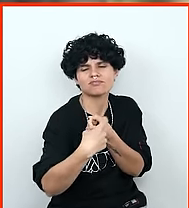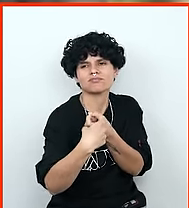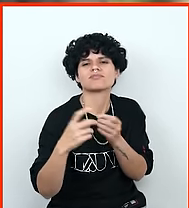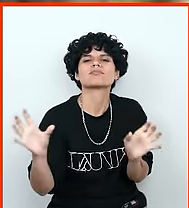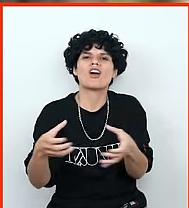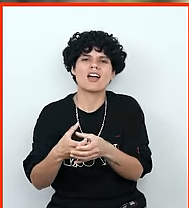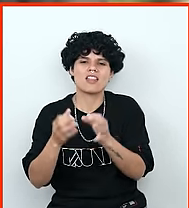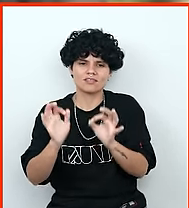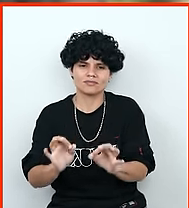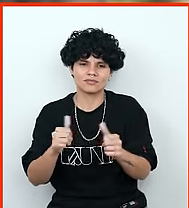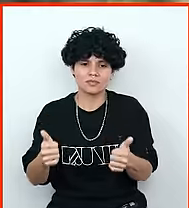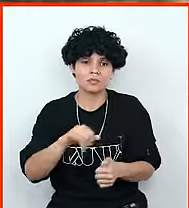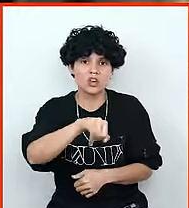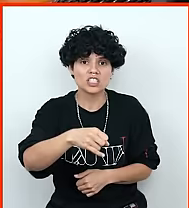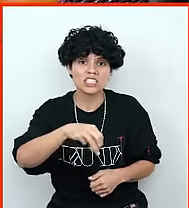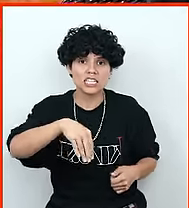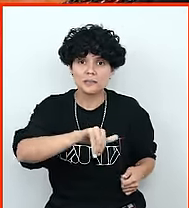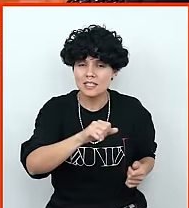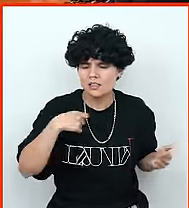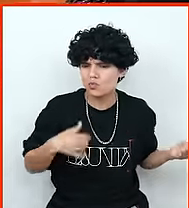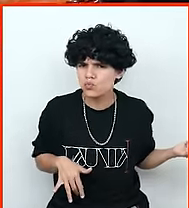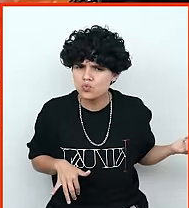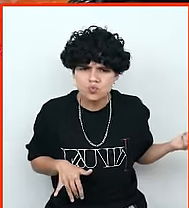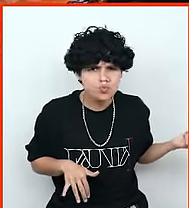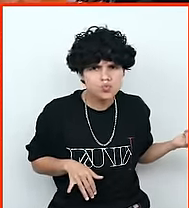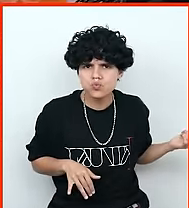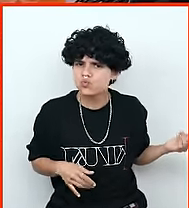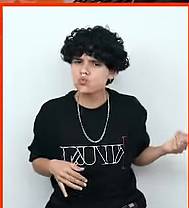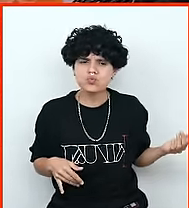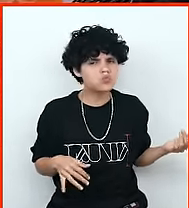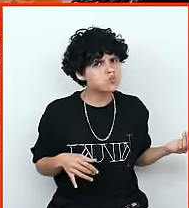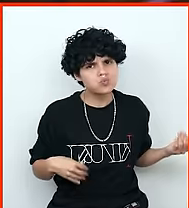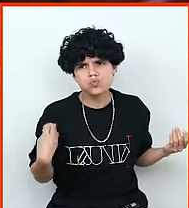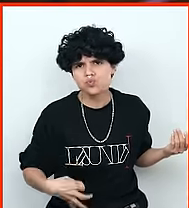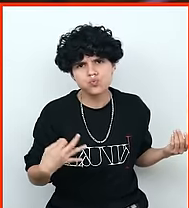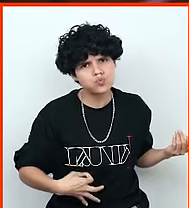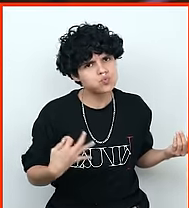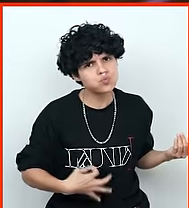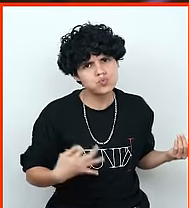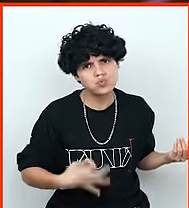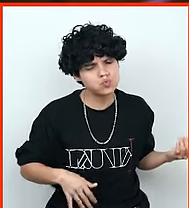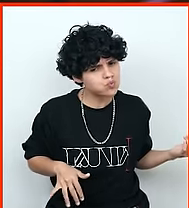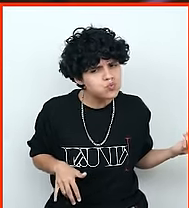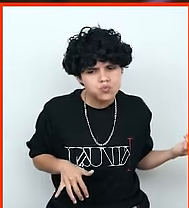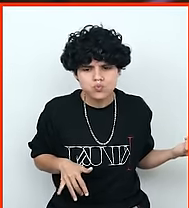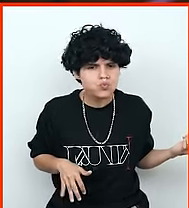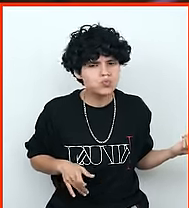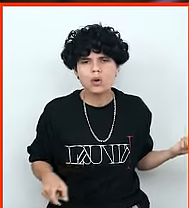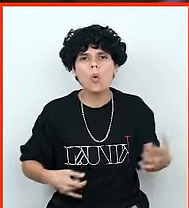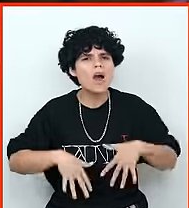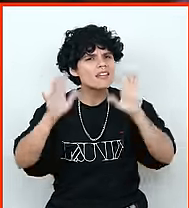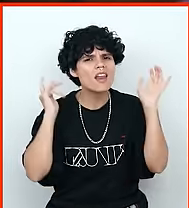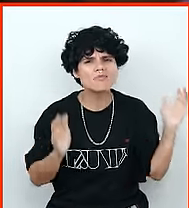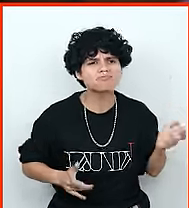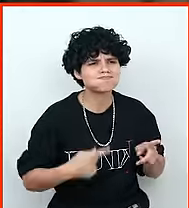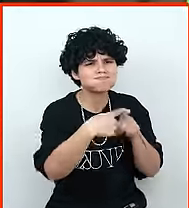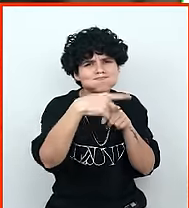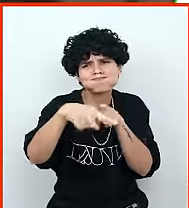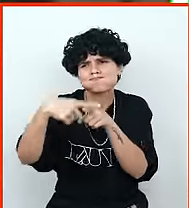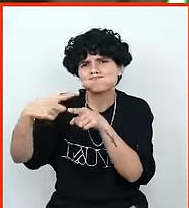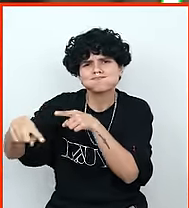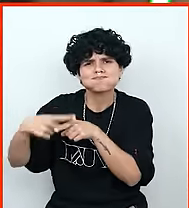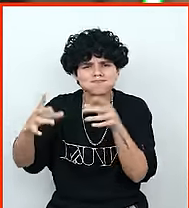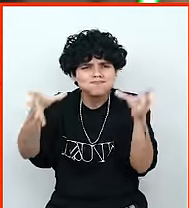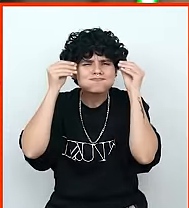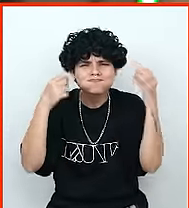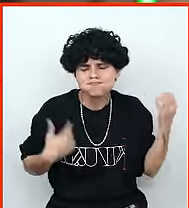armando la banda. No, pero Jimmy... Oye, excelente persona. Y Eximio... No, bajista. Brígido. Se mueven todos los ritmos. O sea,